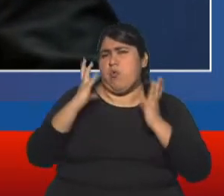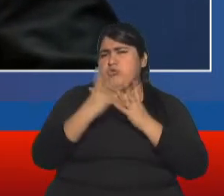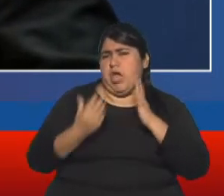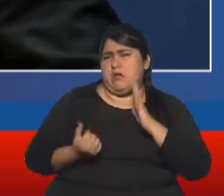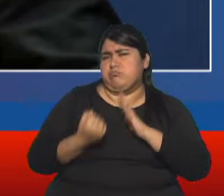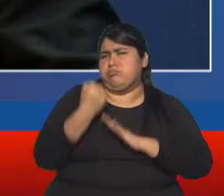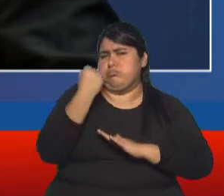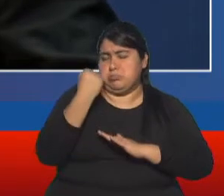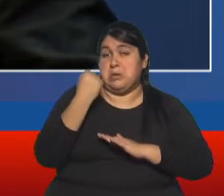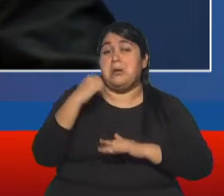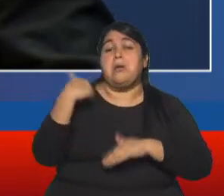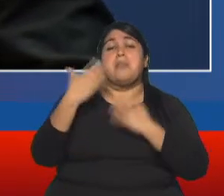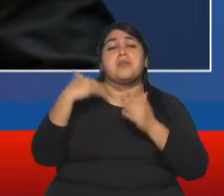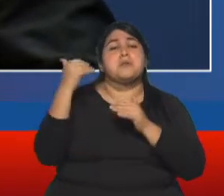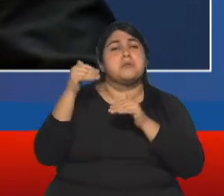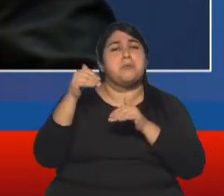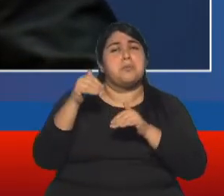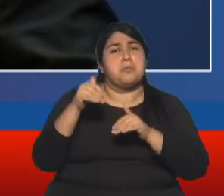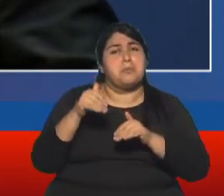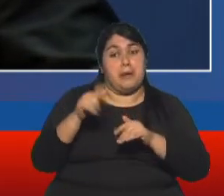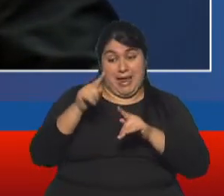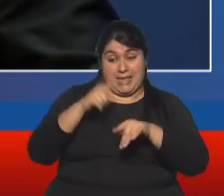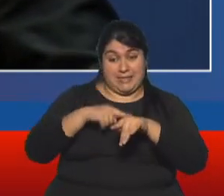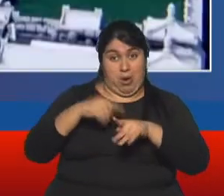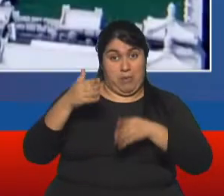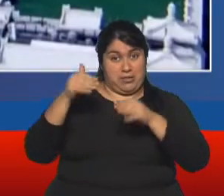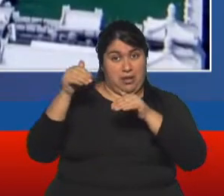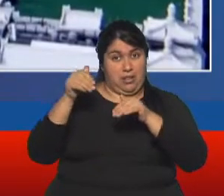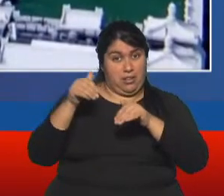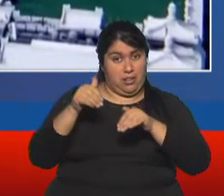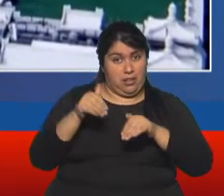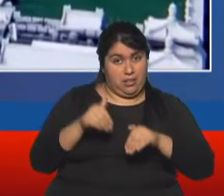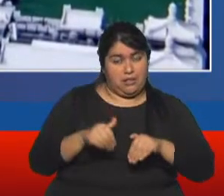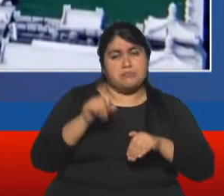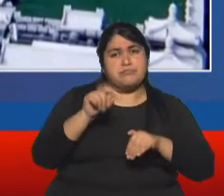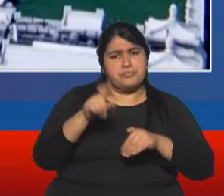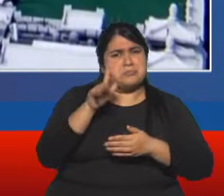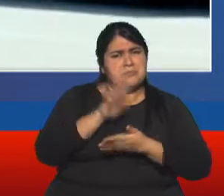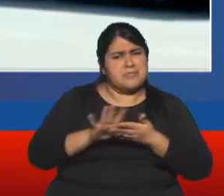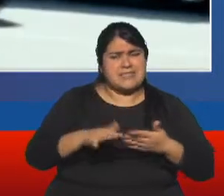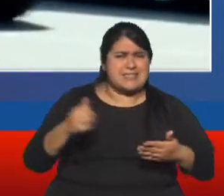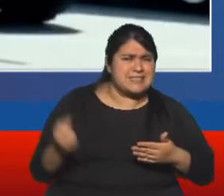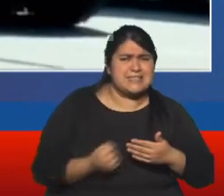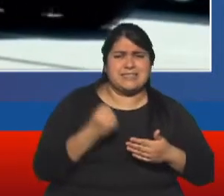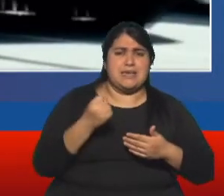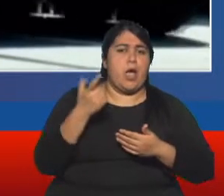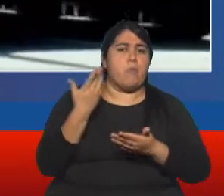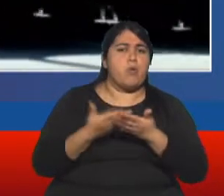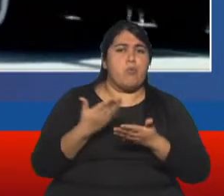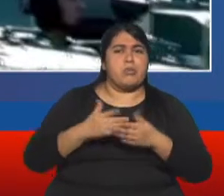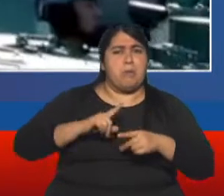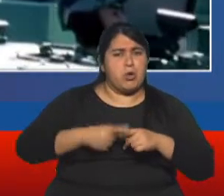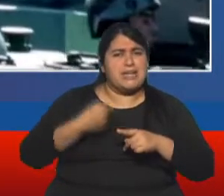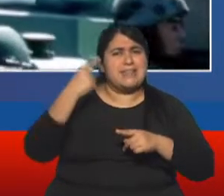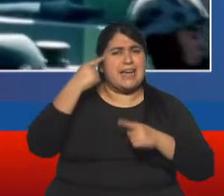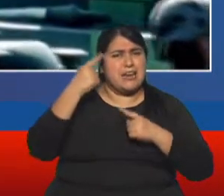periodo de decadencia. Ese periodo de decadencia fue revertido en gran medida por la propuesta política, ideológica